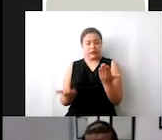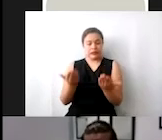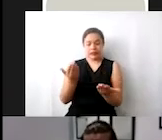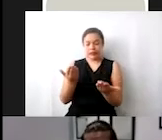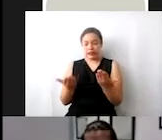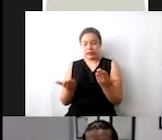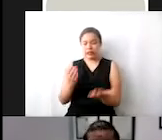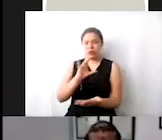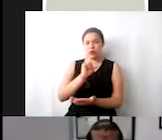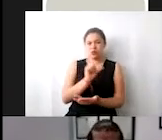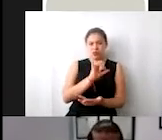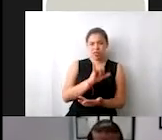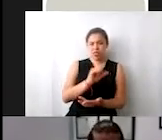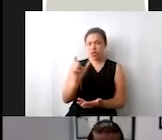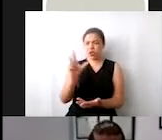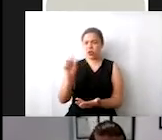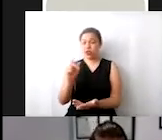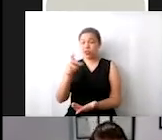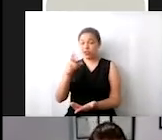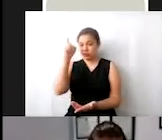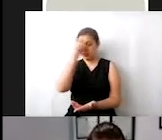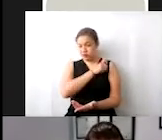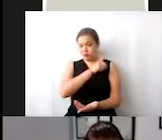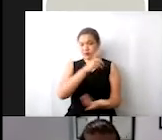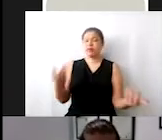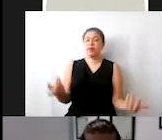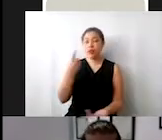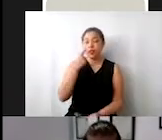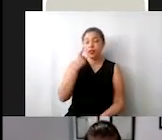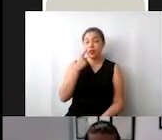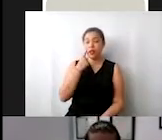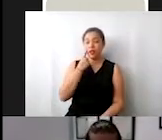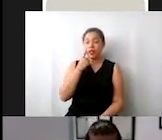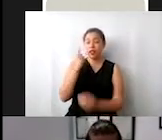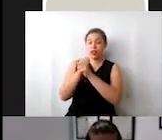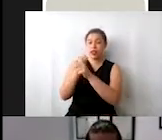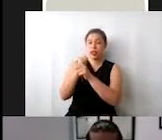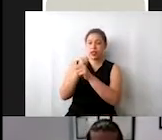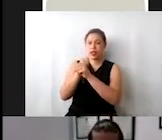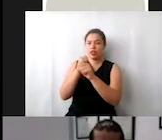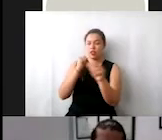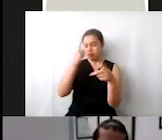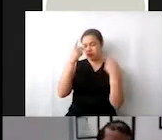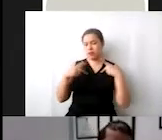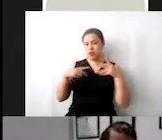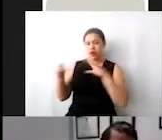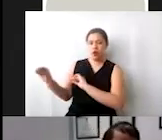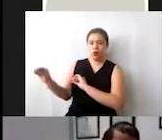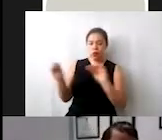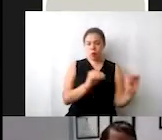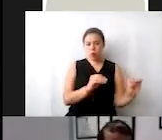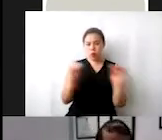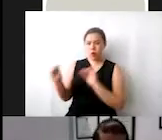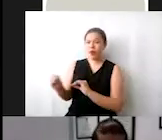y cuándo no, pues es complicado. Porque después, miren, dicen que el transporte de personal sí lleva retención porque se pone a